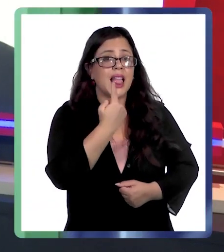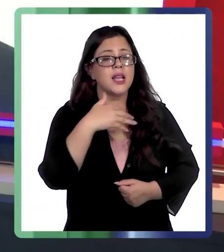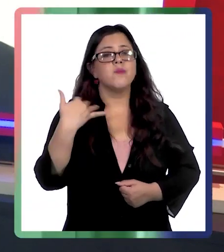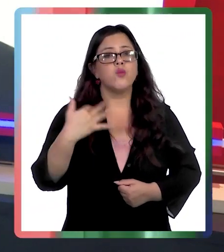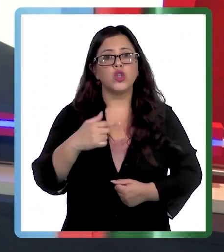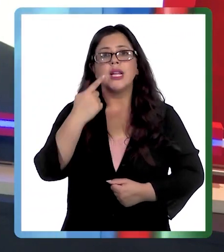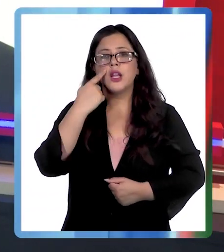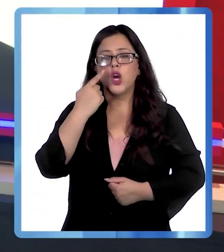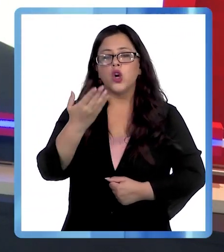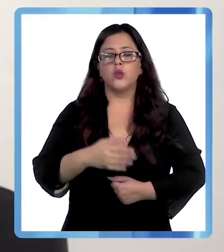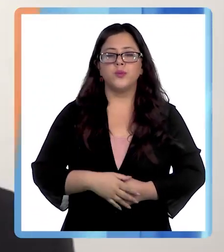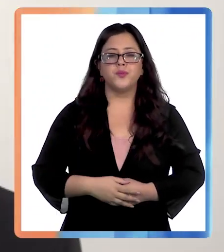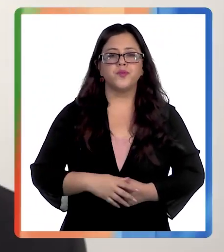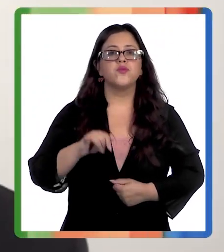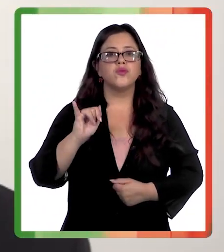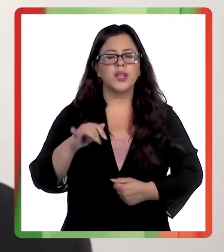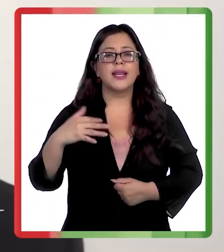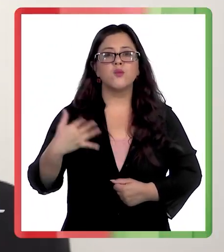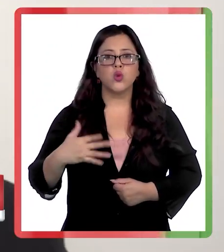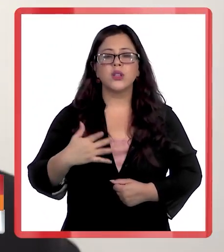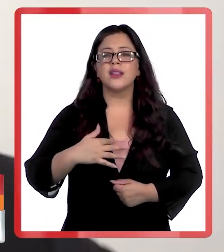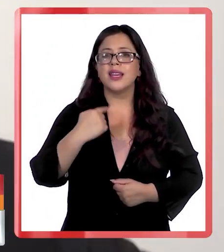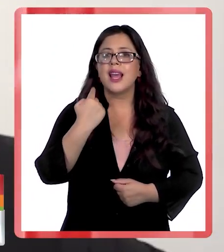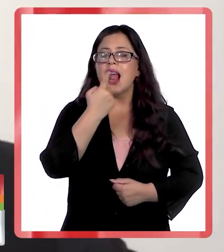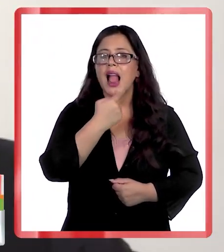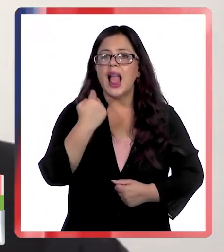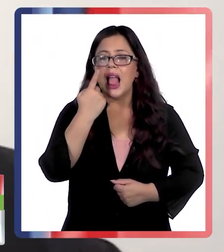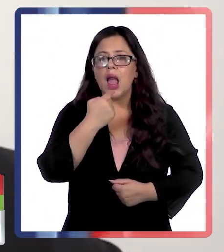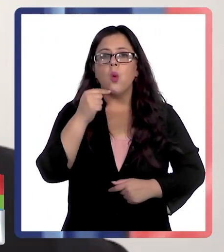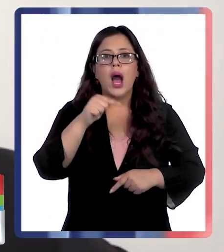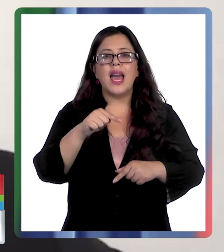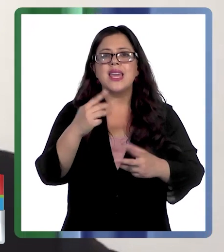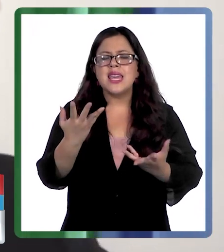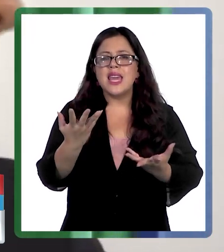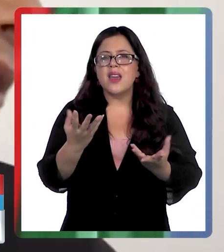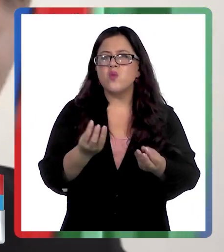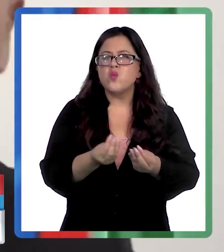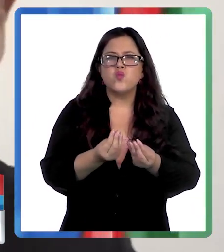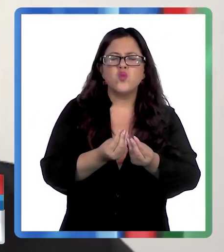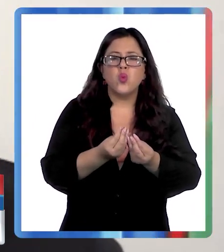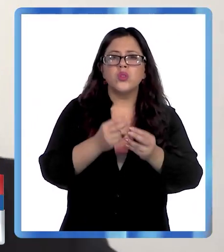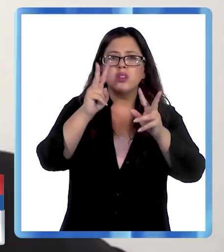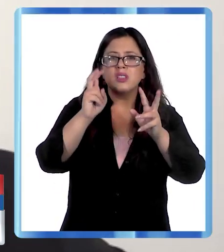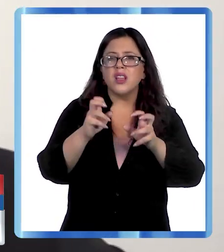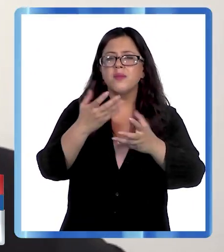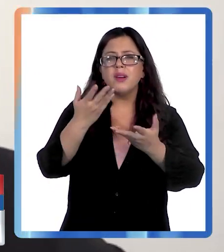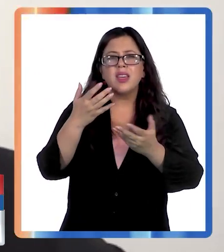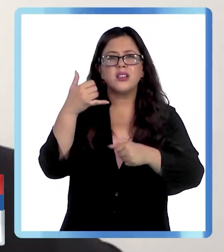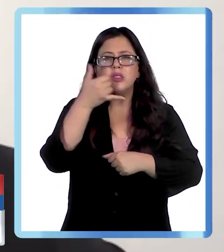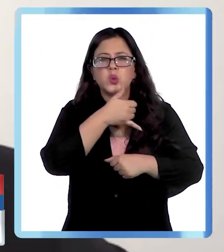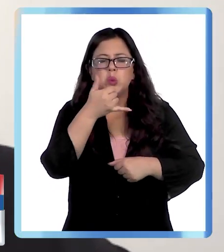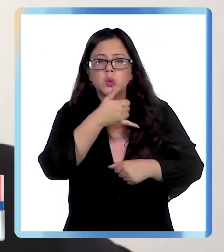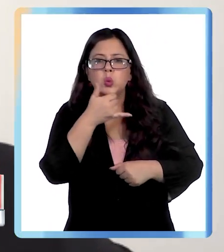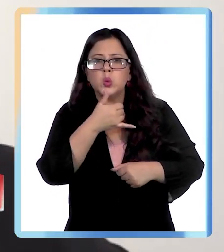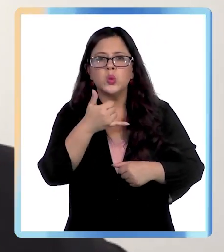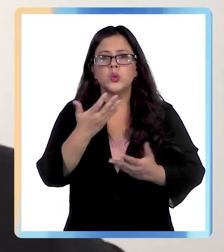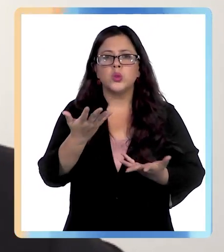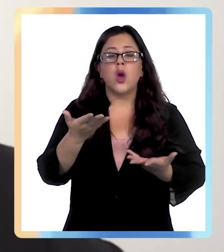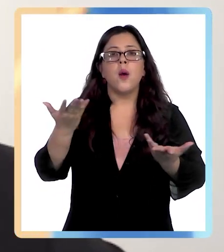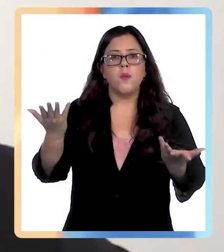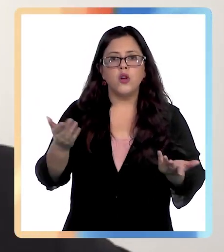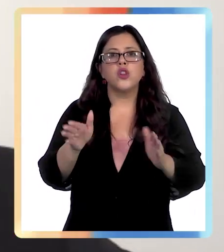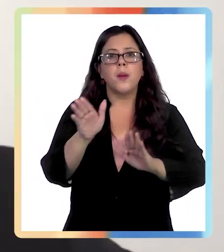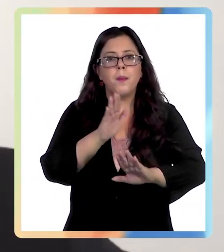importante atención muy importante la lengua ahí se acumulan Pero todas las bacterias y todos los bichos Así que